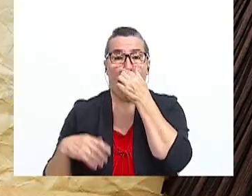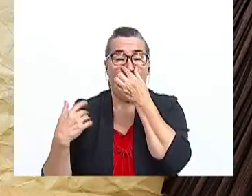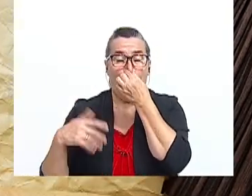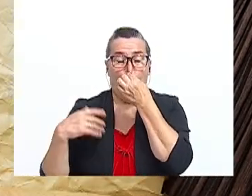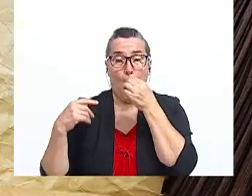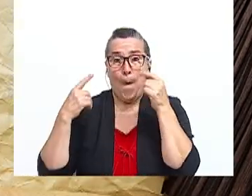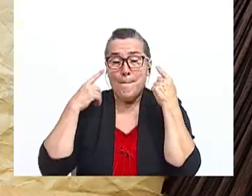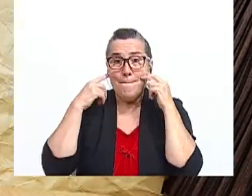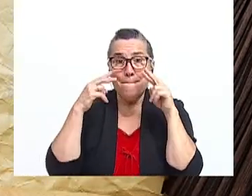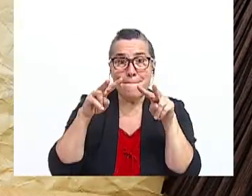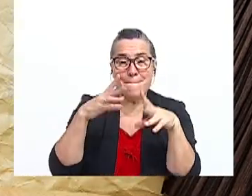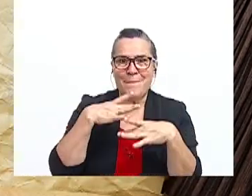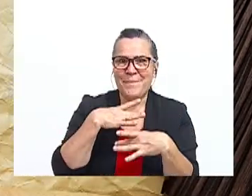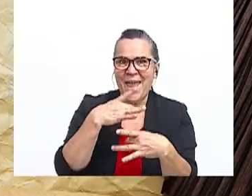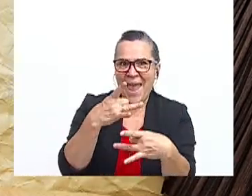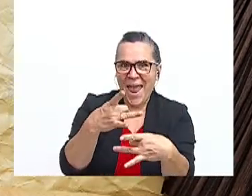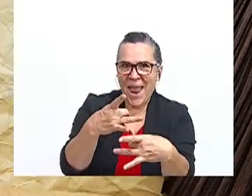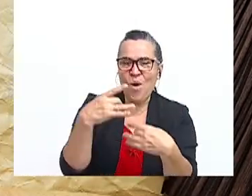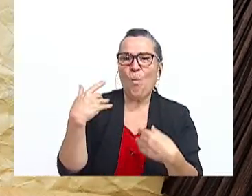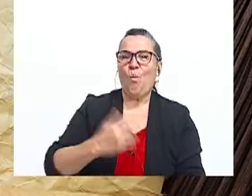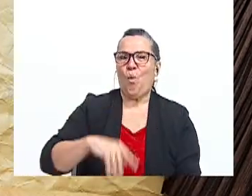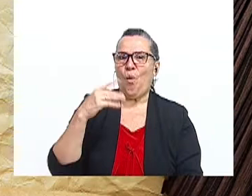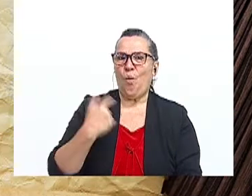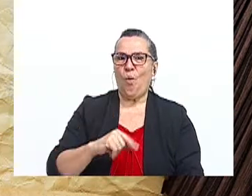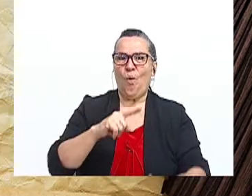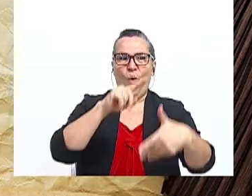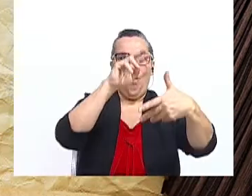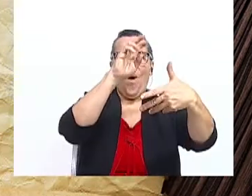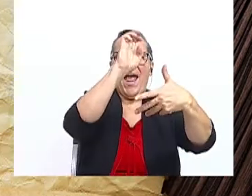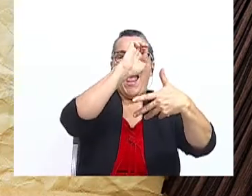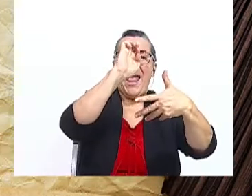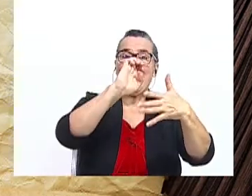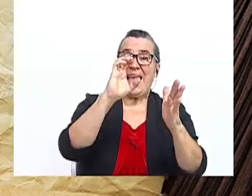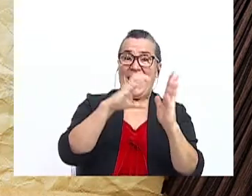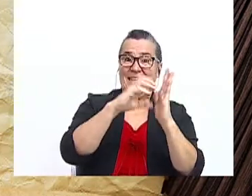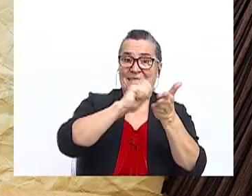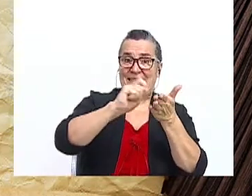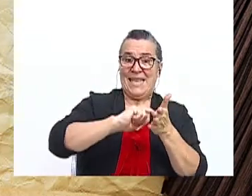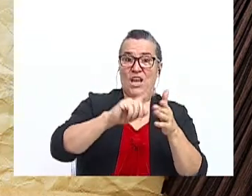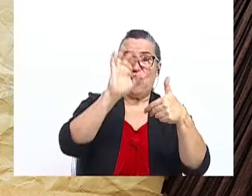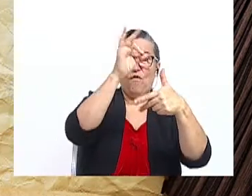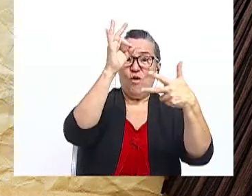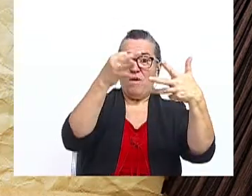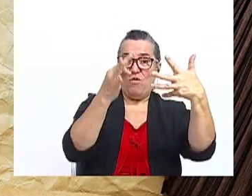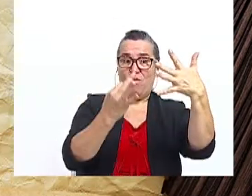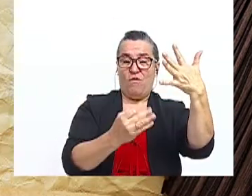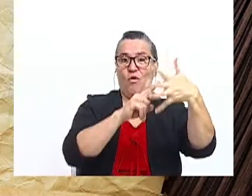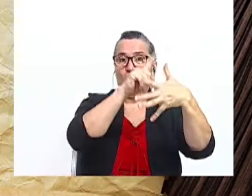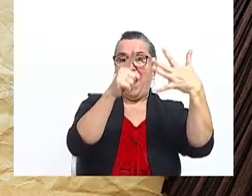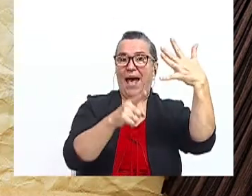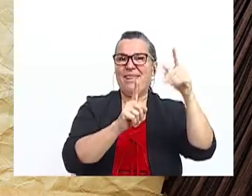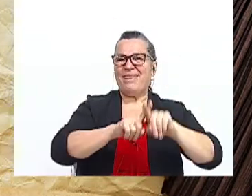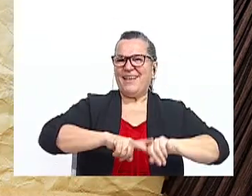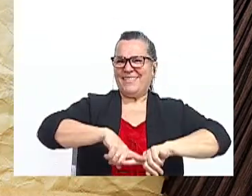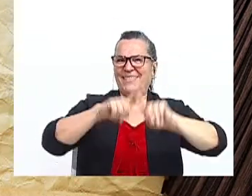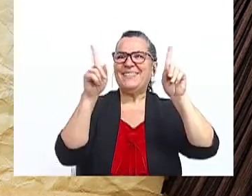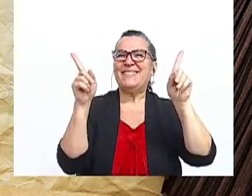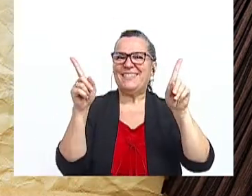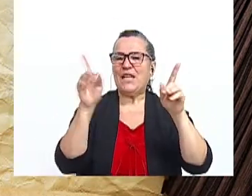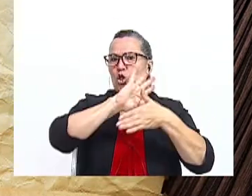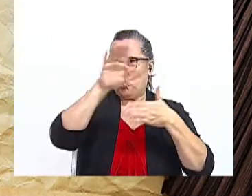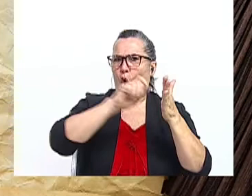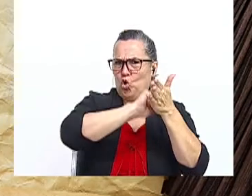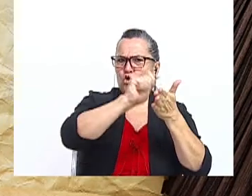¿Vieron qué interesante? Cómo cada tipo de ensayo tiene su esencia distinta, aunque todos son